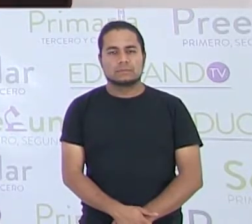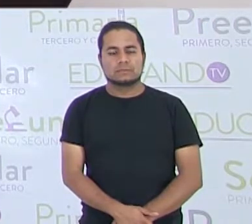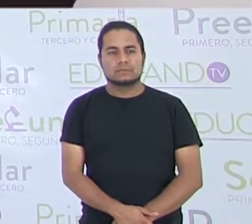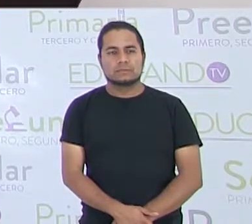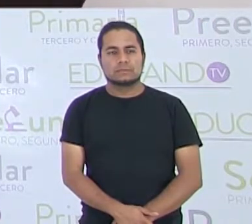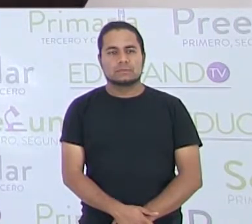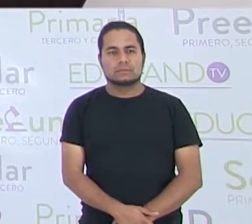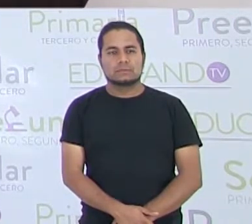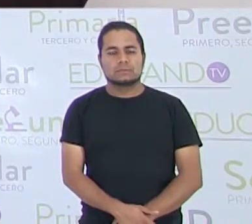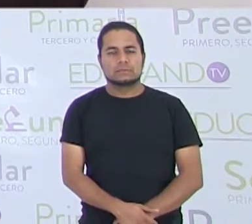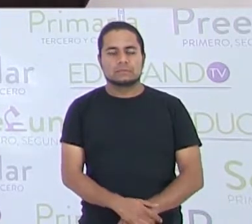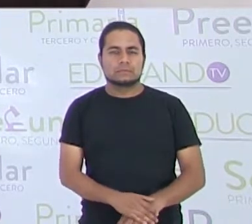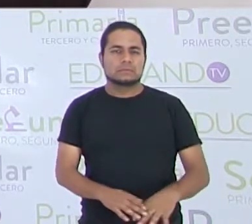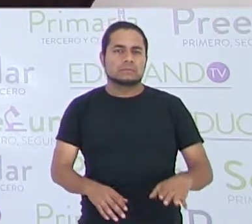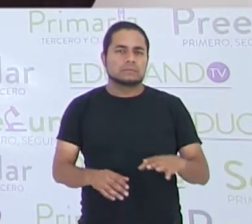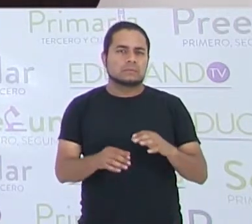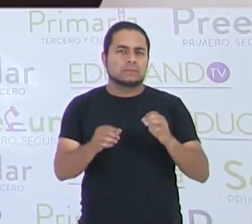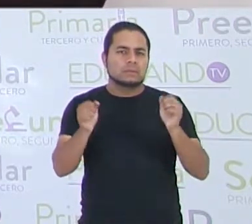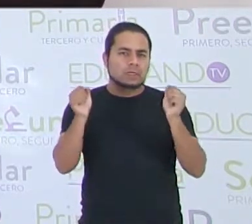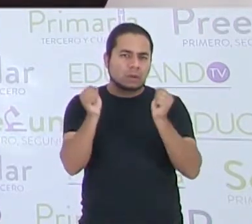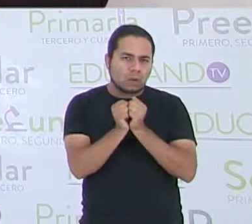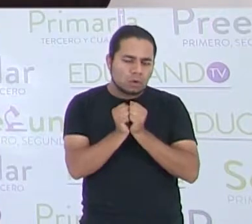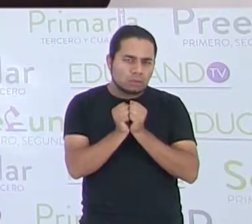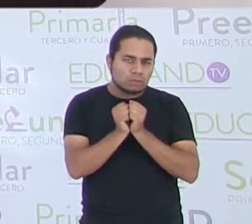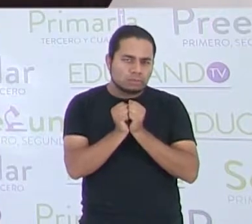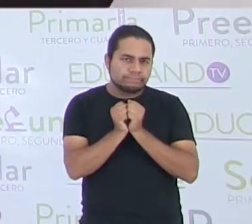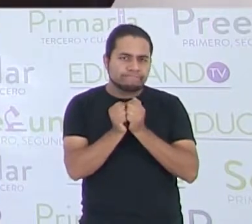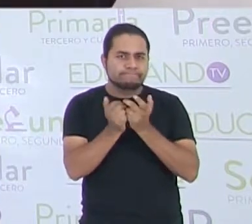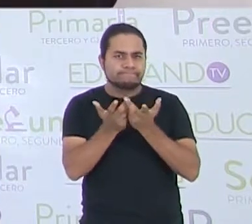con salones